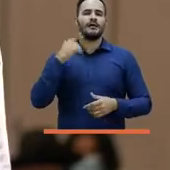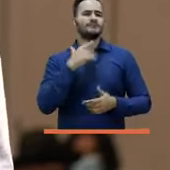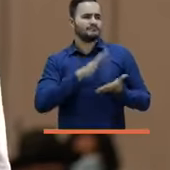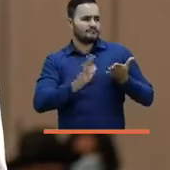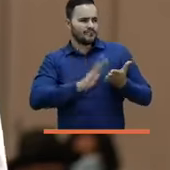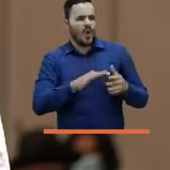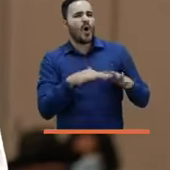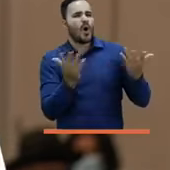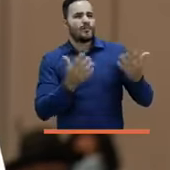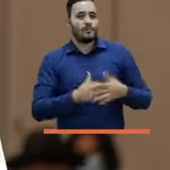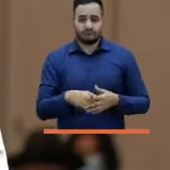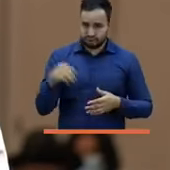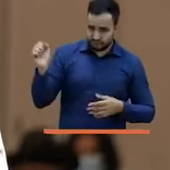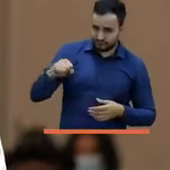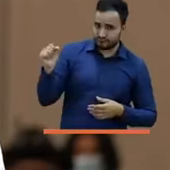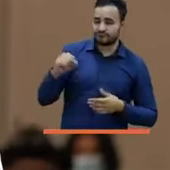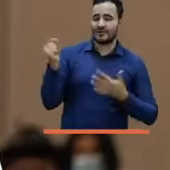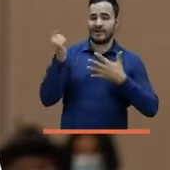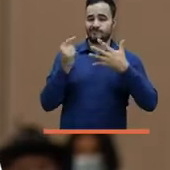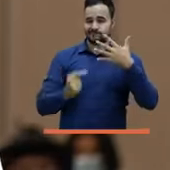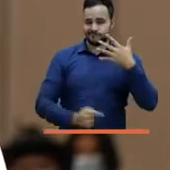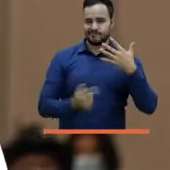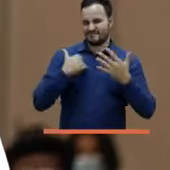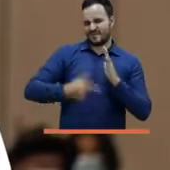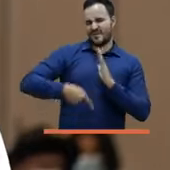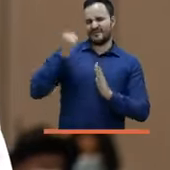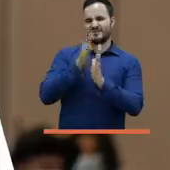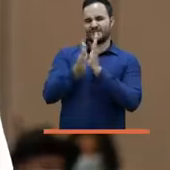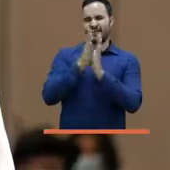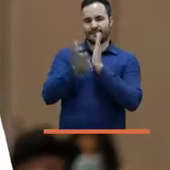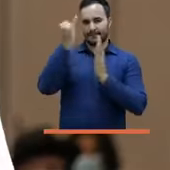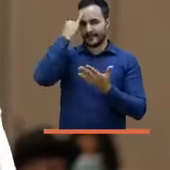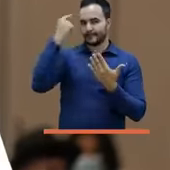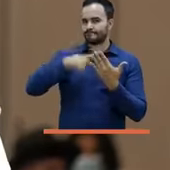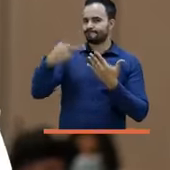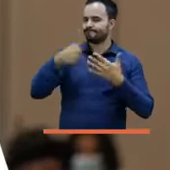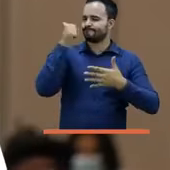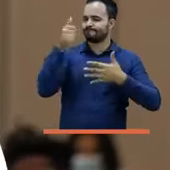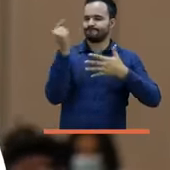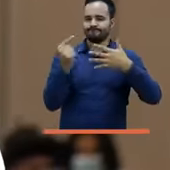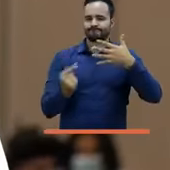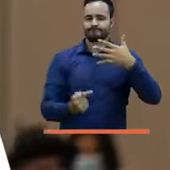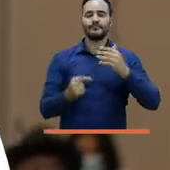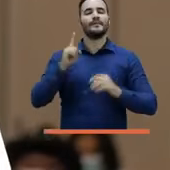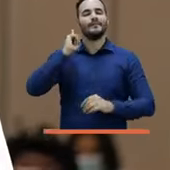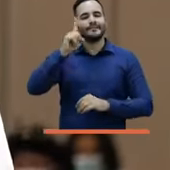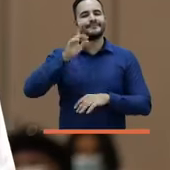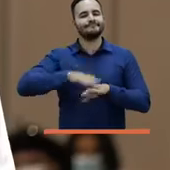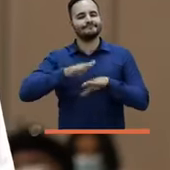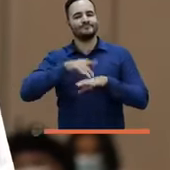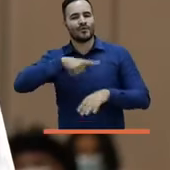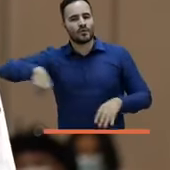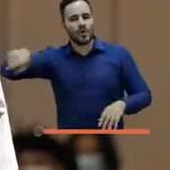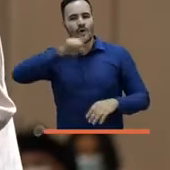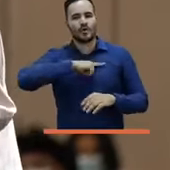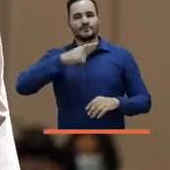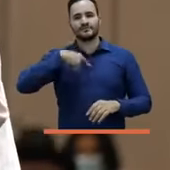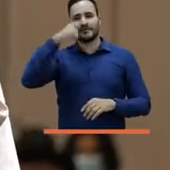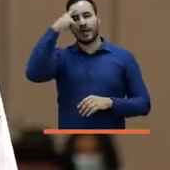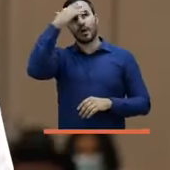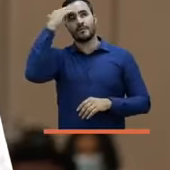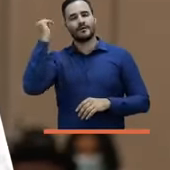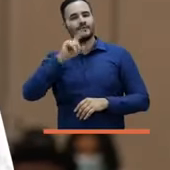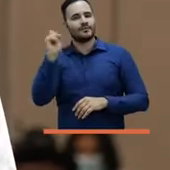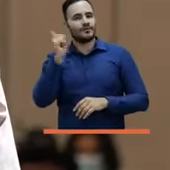tenemos una cantidad de estrategias de las que les voy a hablar en este momento pero creo que eso es como lo primero que no podemos perder de vista que nos queda un largo